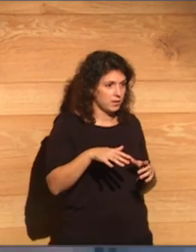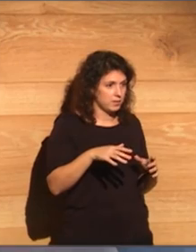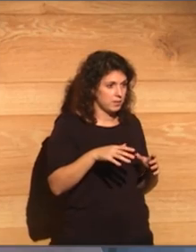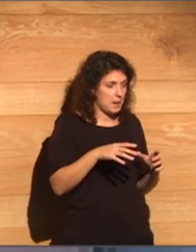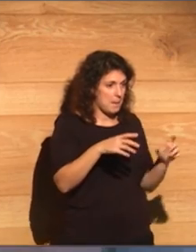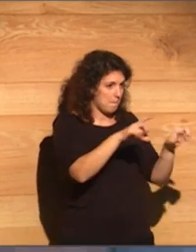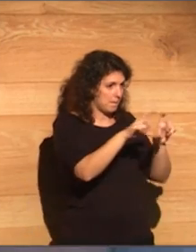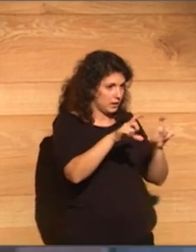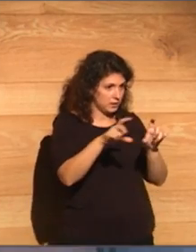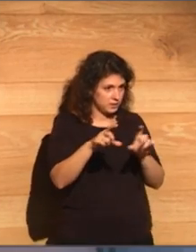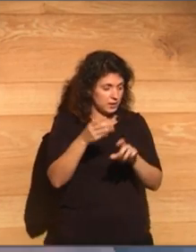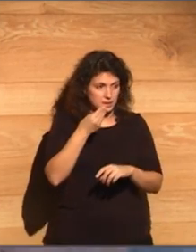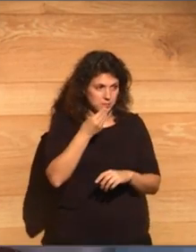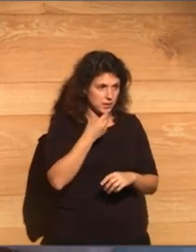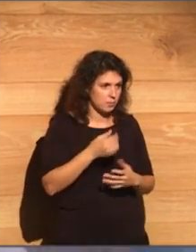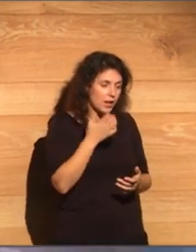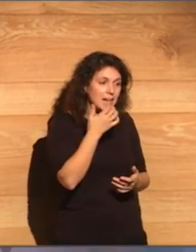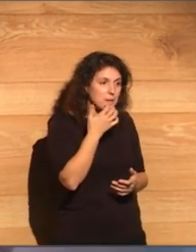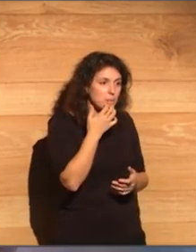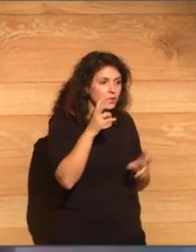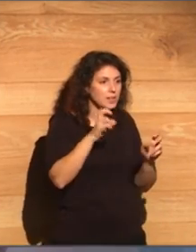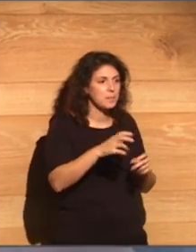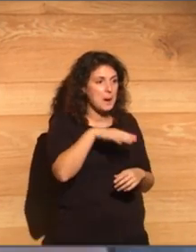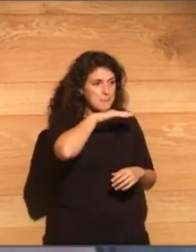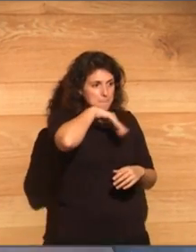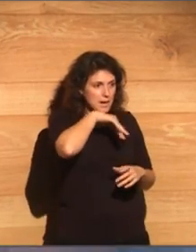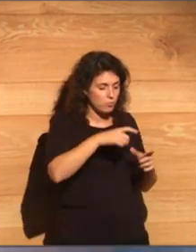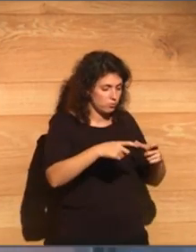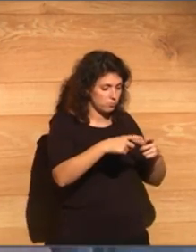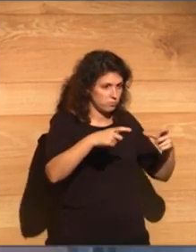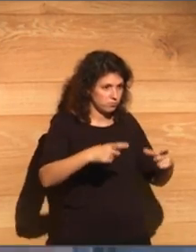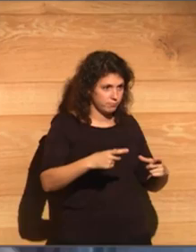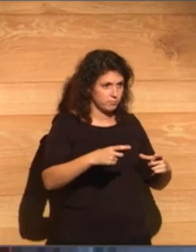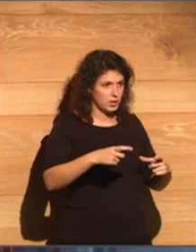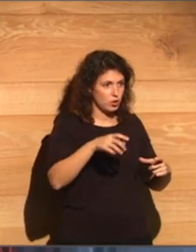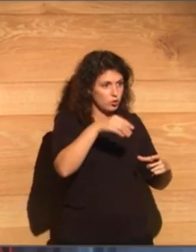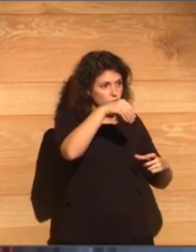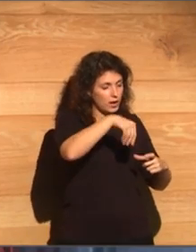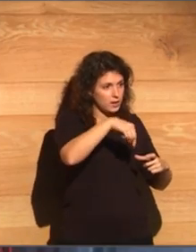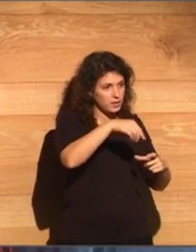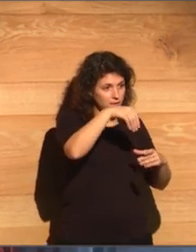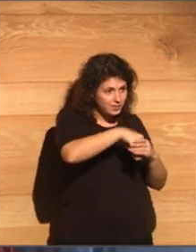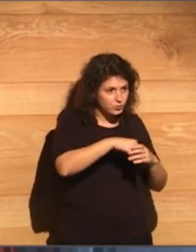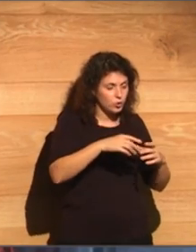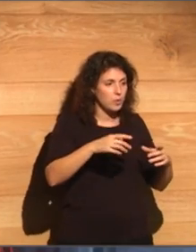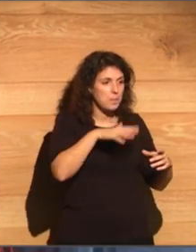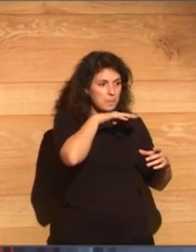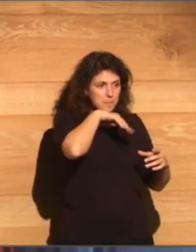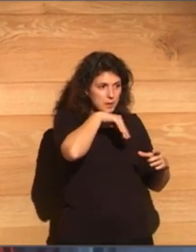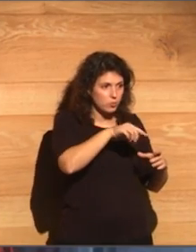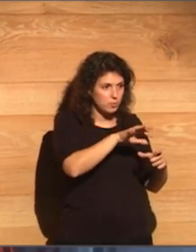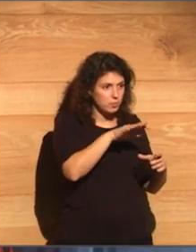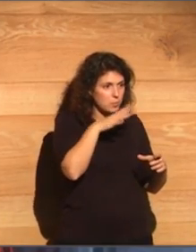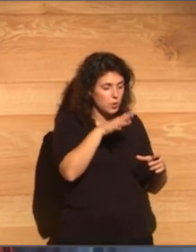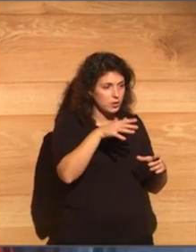O sea, el pavo ese que nos gusta tanto a los españoles, que vienen unos sobrecitos a un pavo, nunca mejor dicho, no viene de ahí el nombre de pavo,